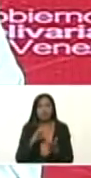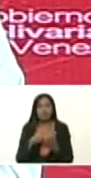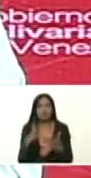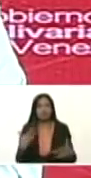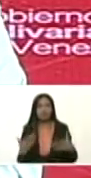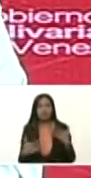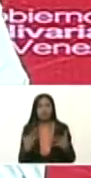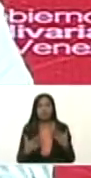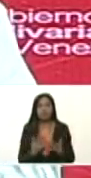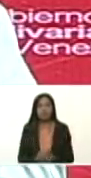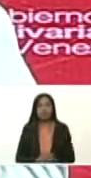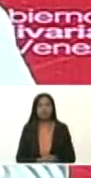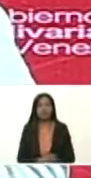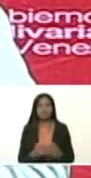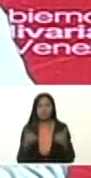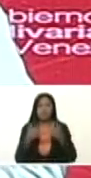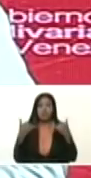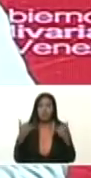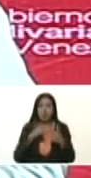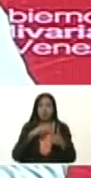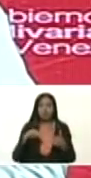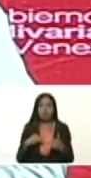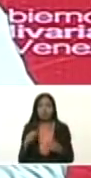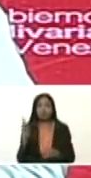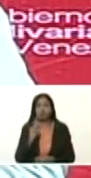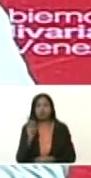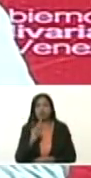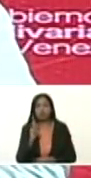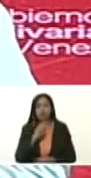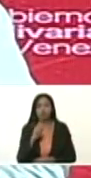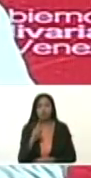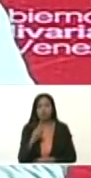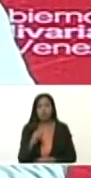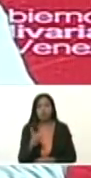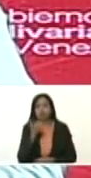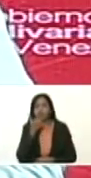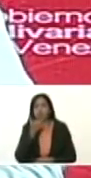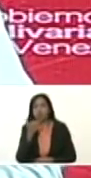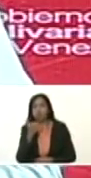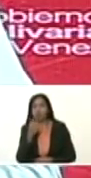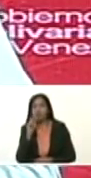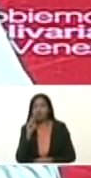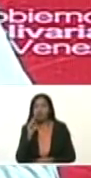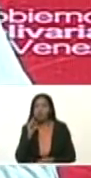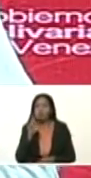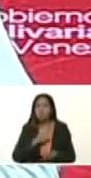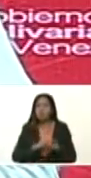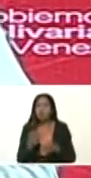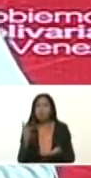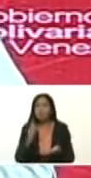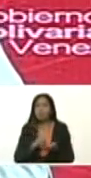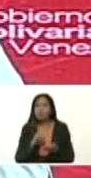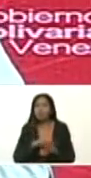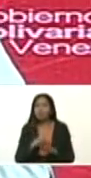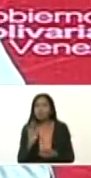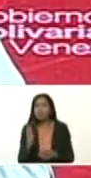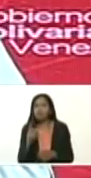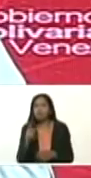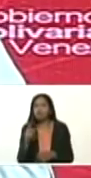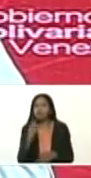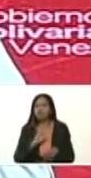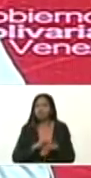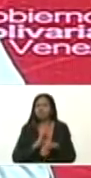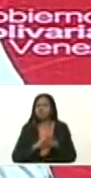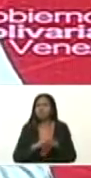acto. Alíñese. No hay excusa, compadre, no me lo excuse. Yo conozco a Jesús Martínez más que tú.